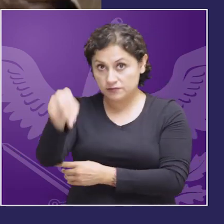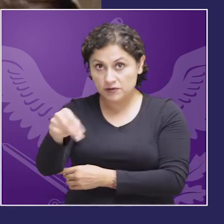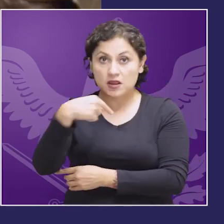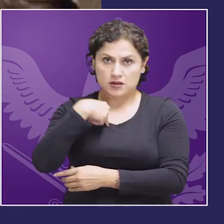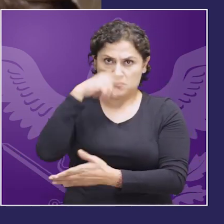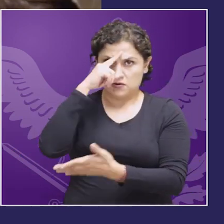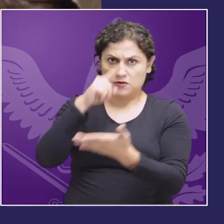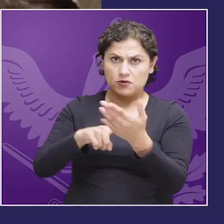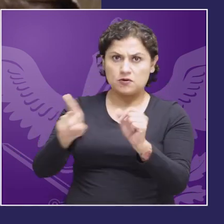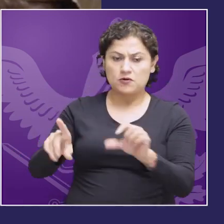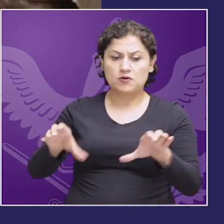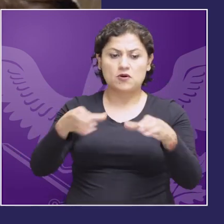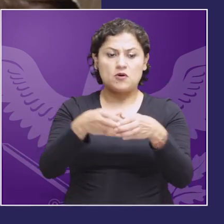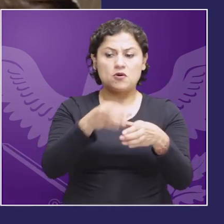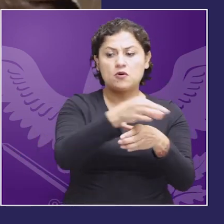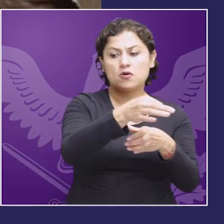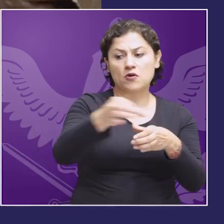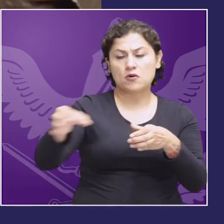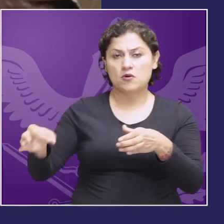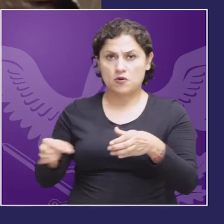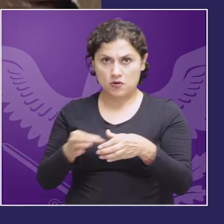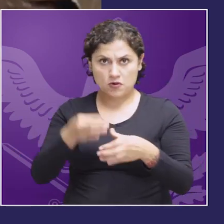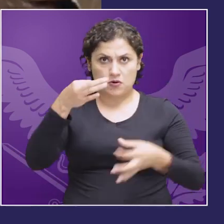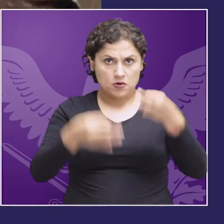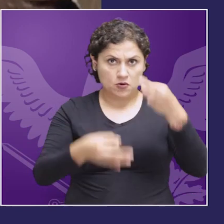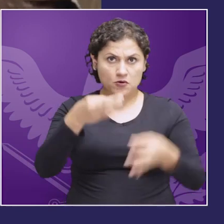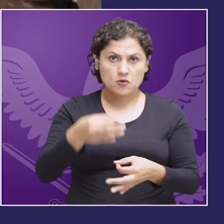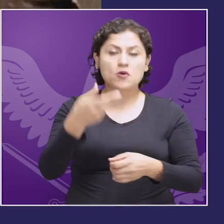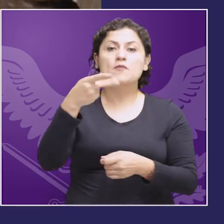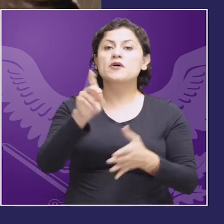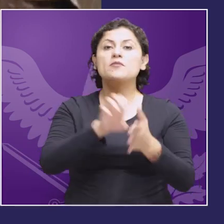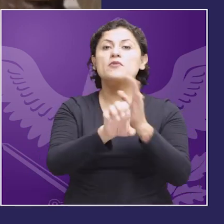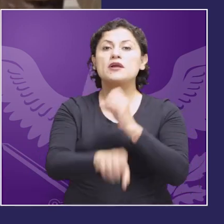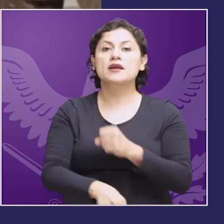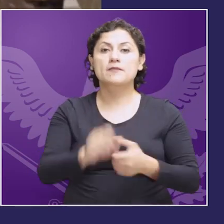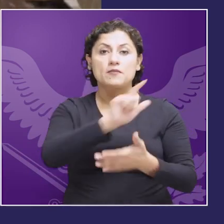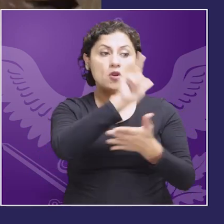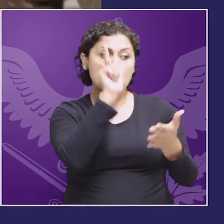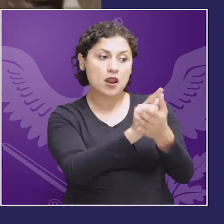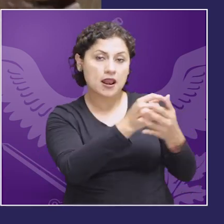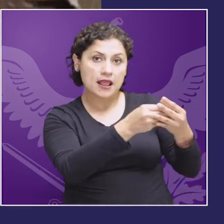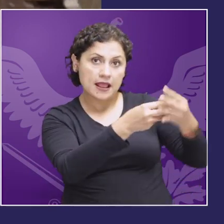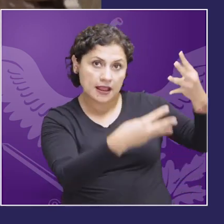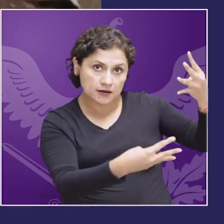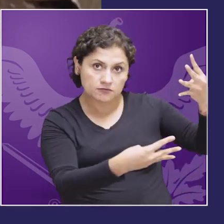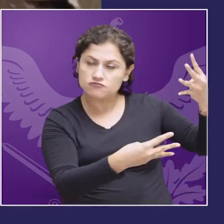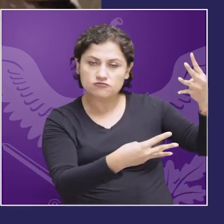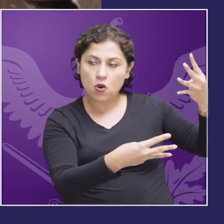tenerla, la incorporación de datos que no sean jurídicos, la incorporación de datos sociológicos, la incorporación de